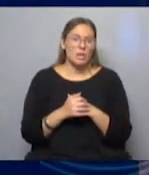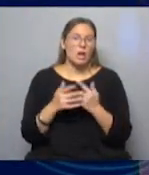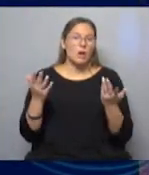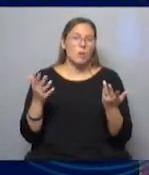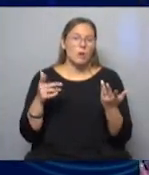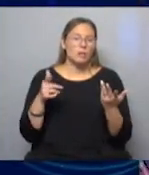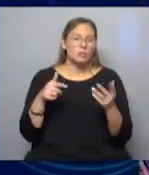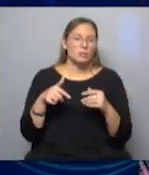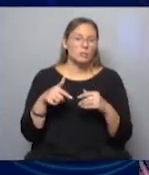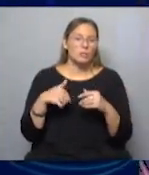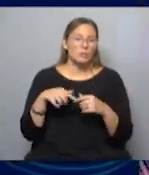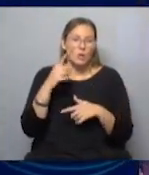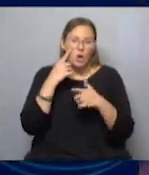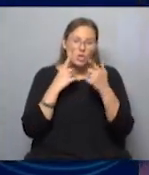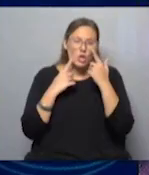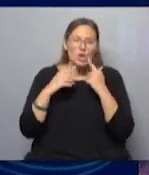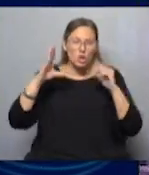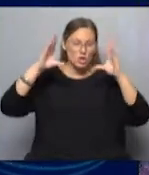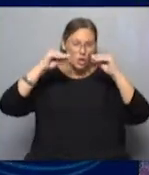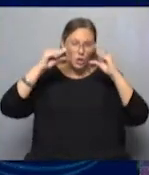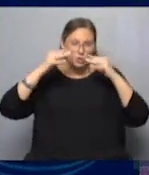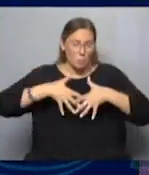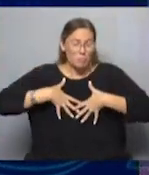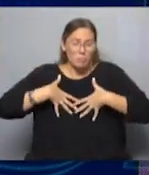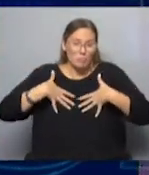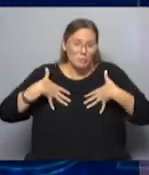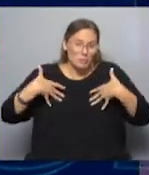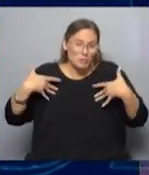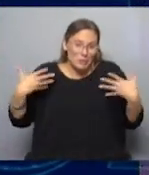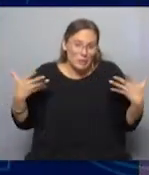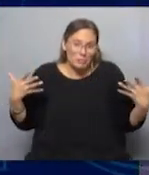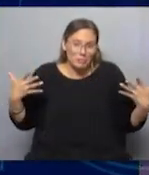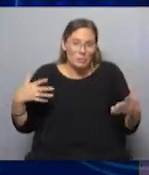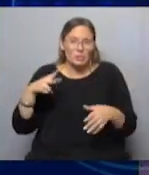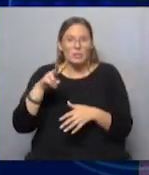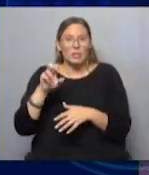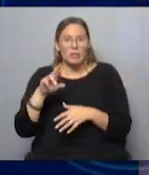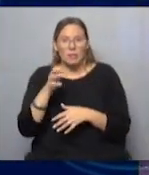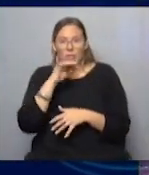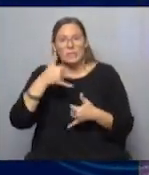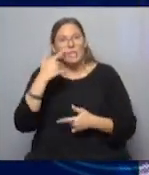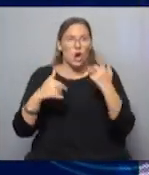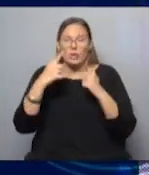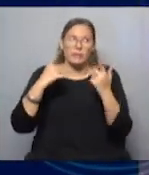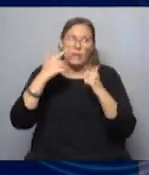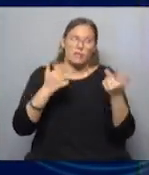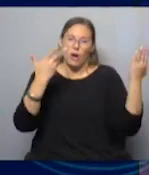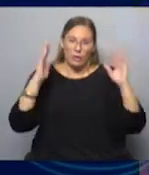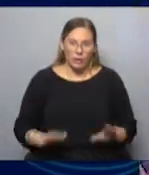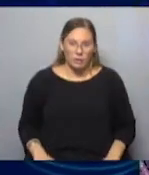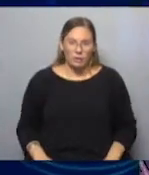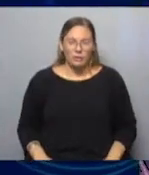cuando pasa eso bueno yo lloro todas las noches sí me emociona y entonces pero dice ya mis horas ya mis horas